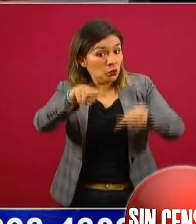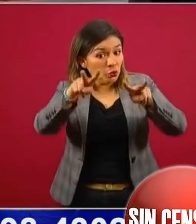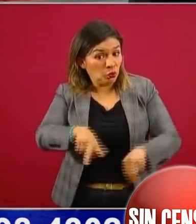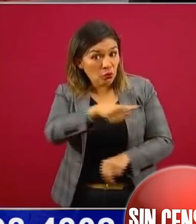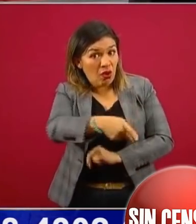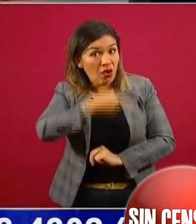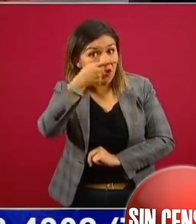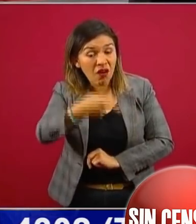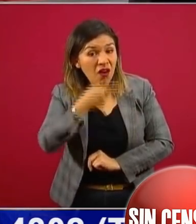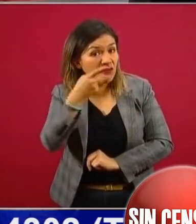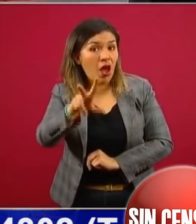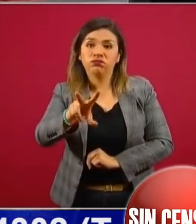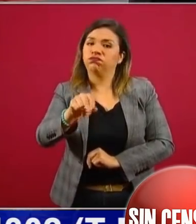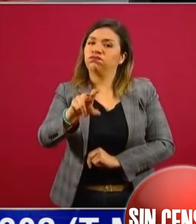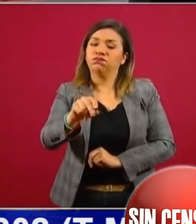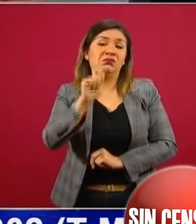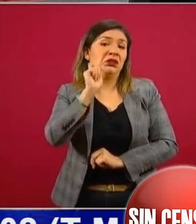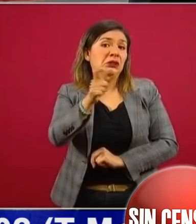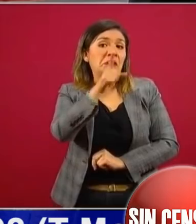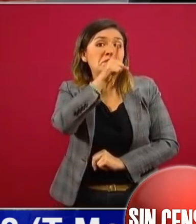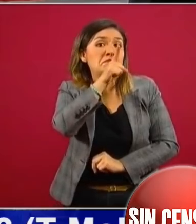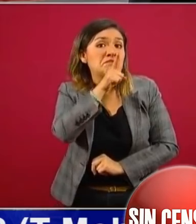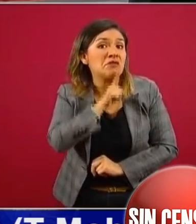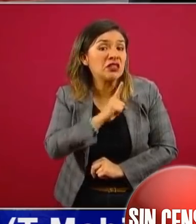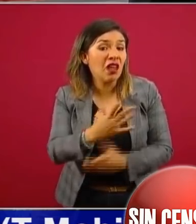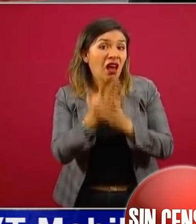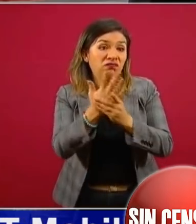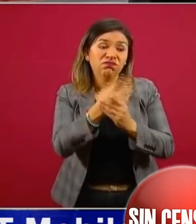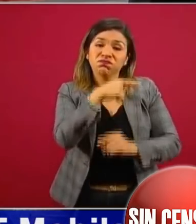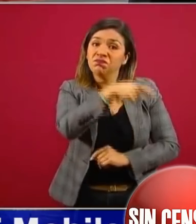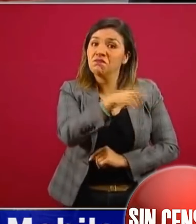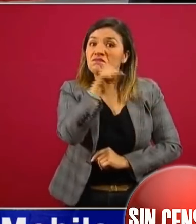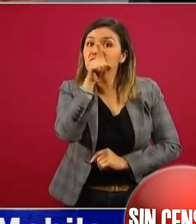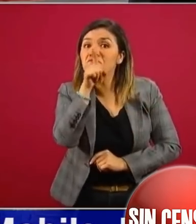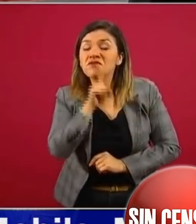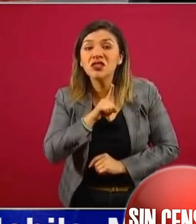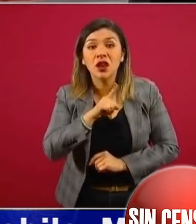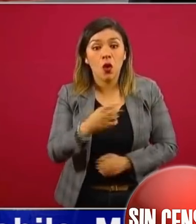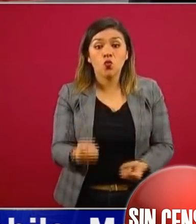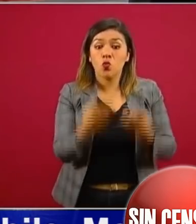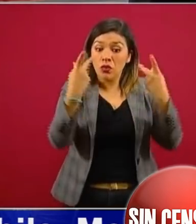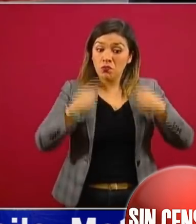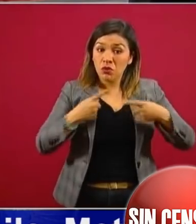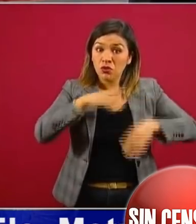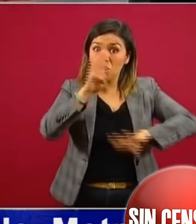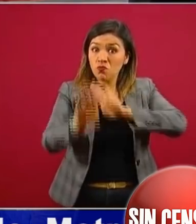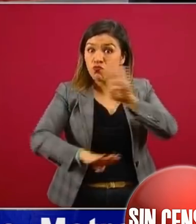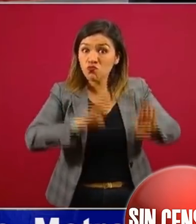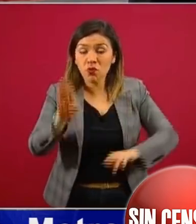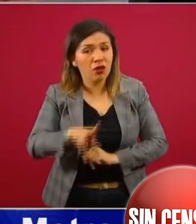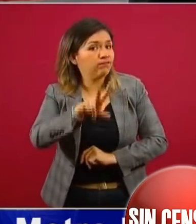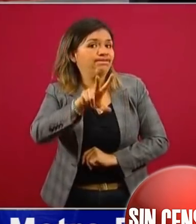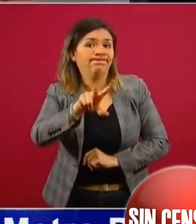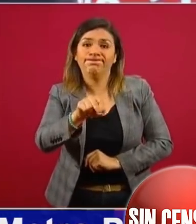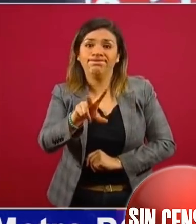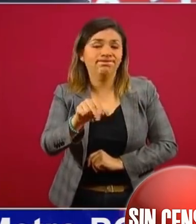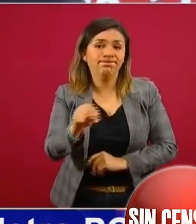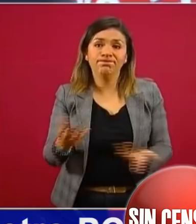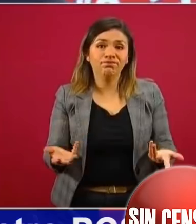ellos dicen, no son los muertos que